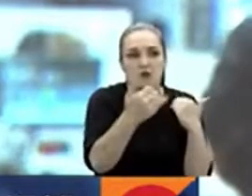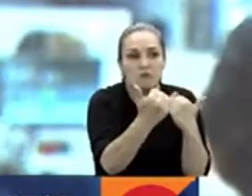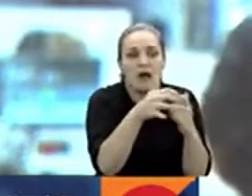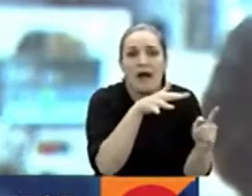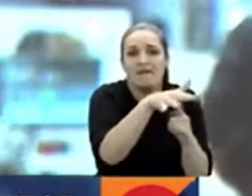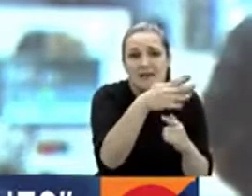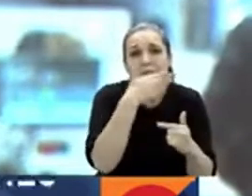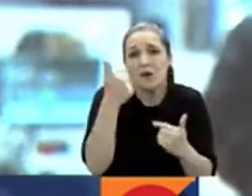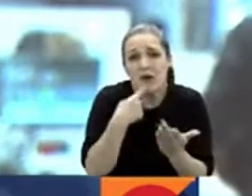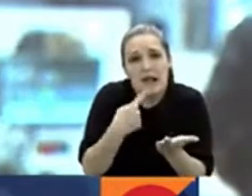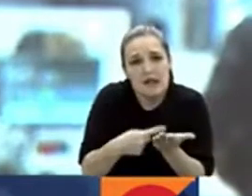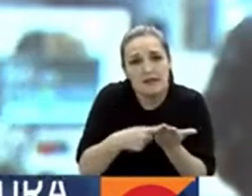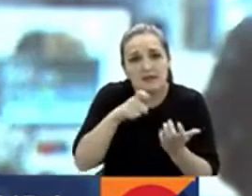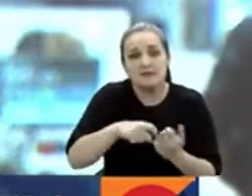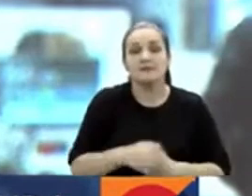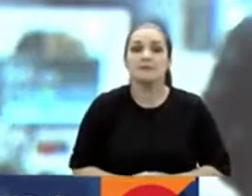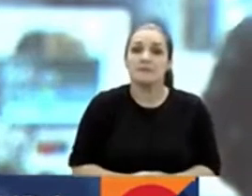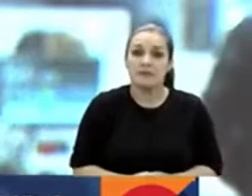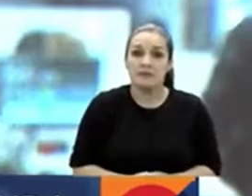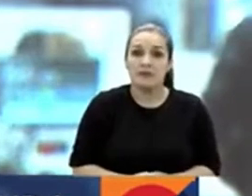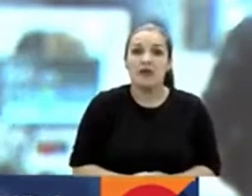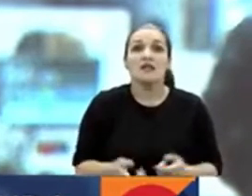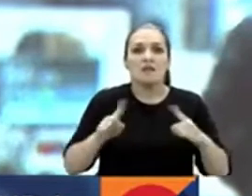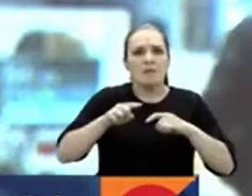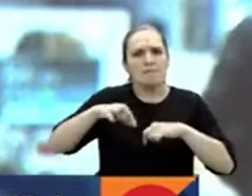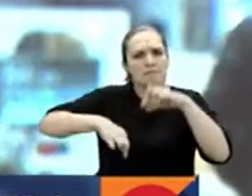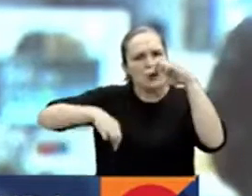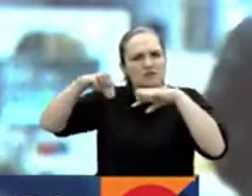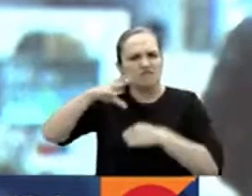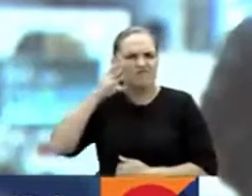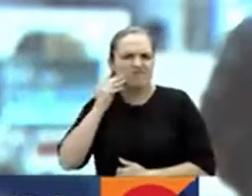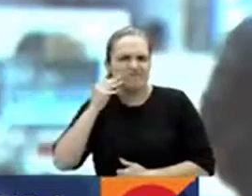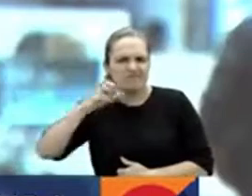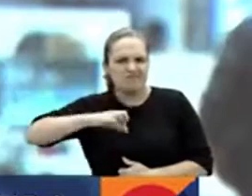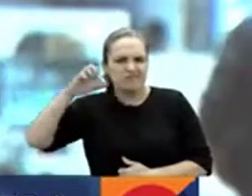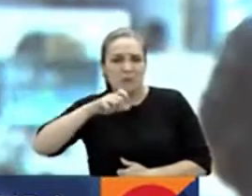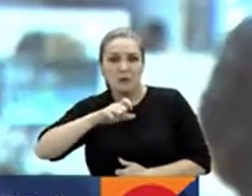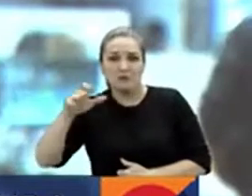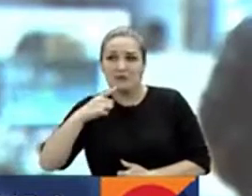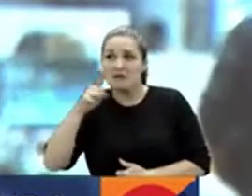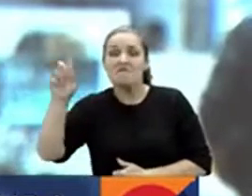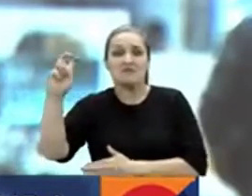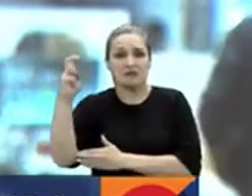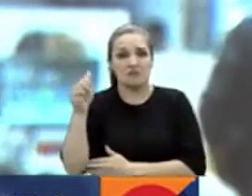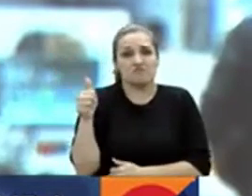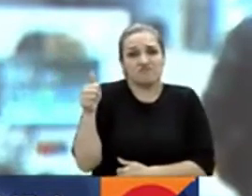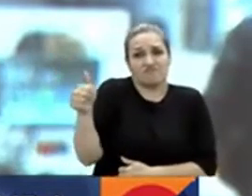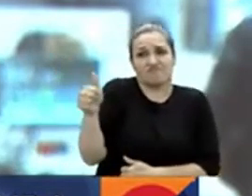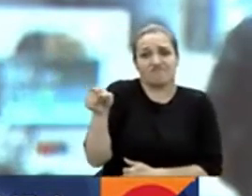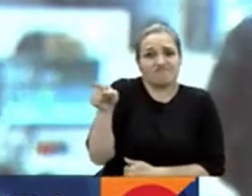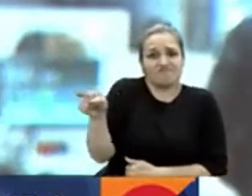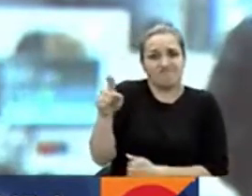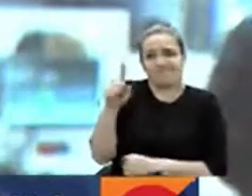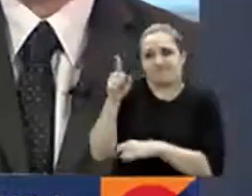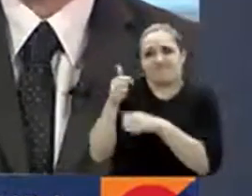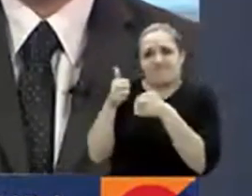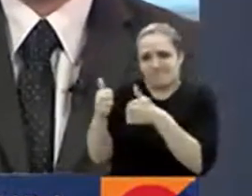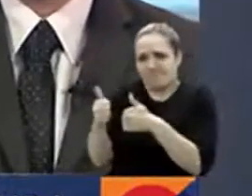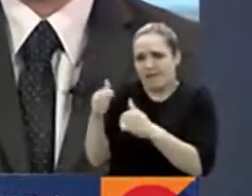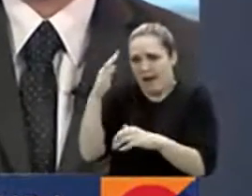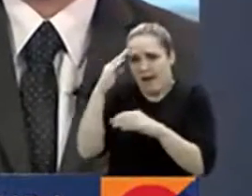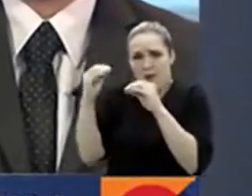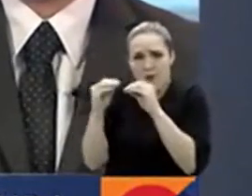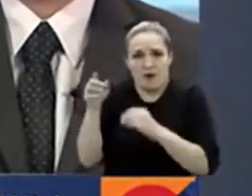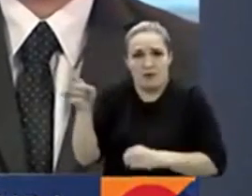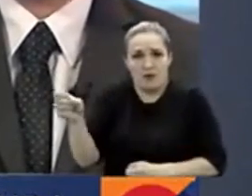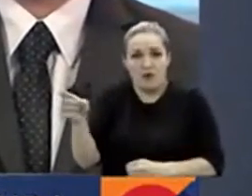la polémica también generó reacciones de expertos. Dicen que la Fiscalía tomó una decisión acertada y plantearon diferentes opciones